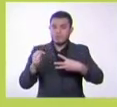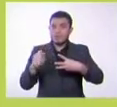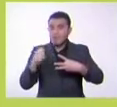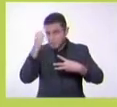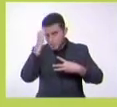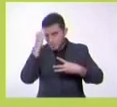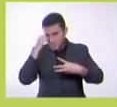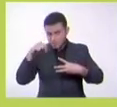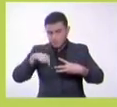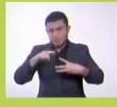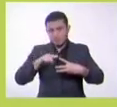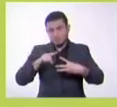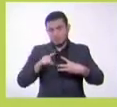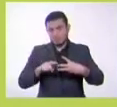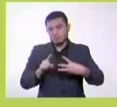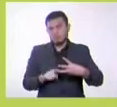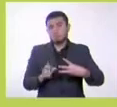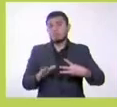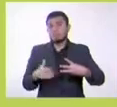hoy.